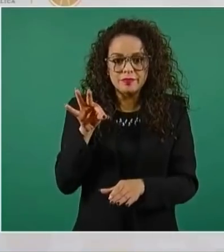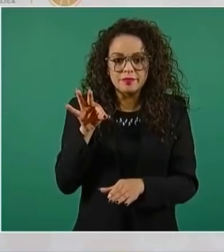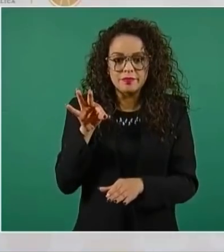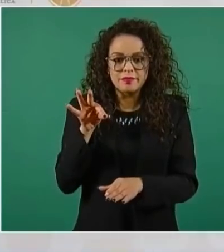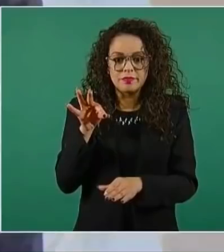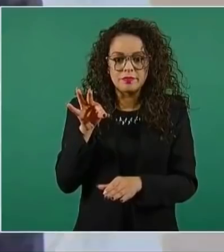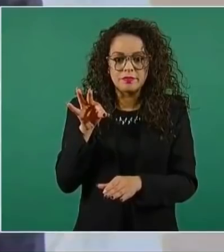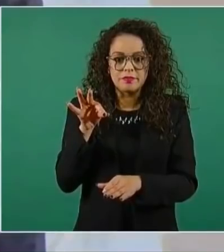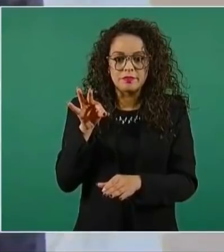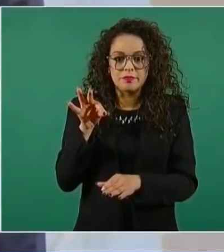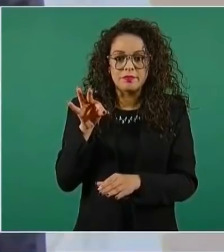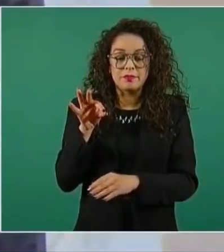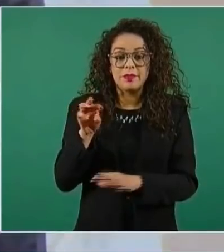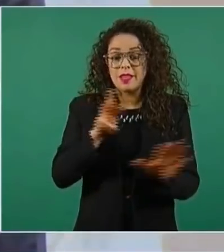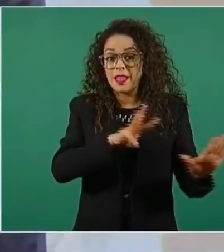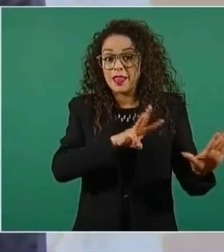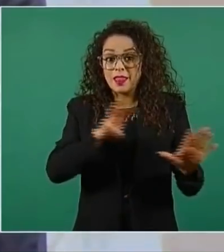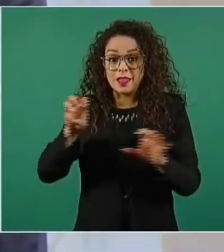300 años.